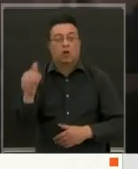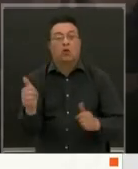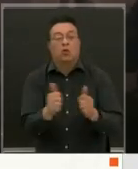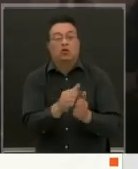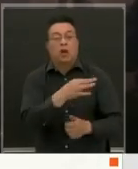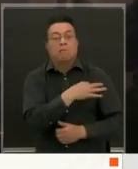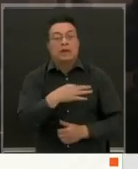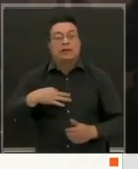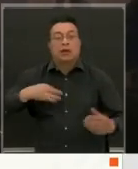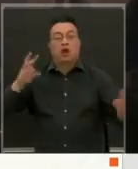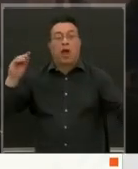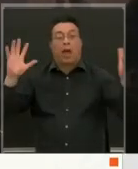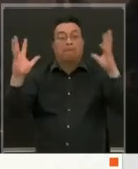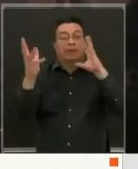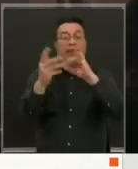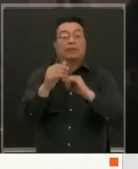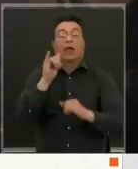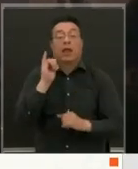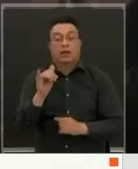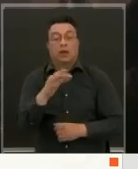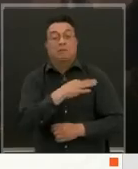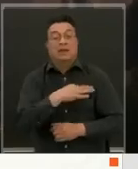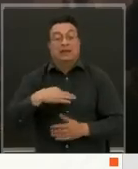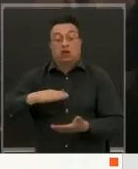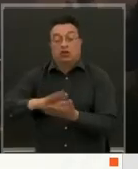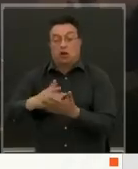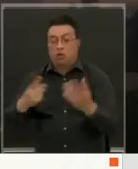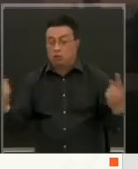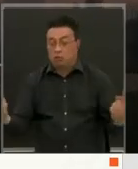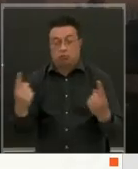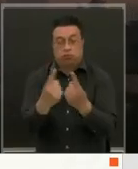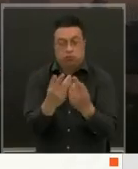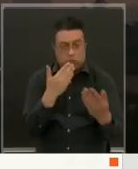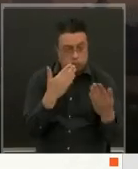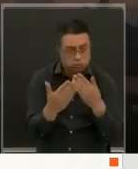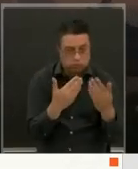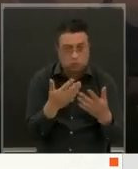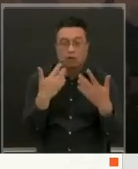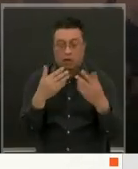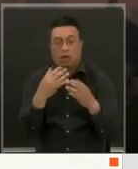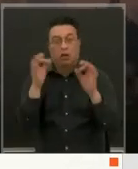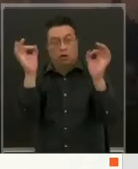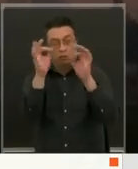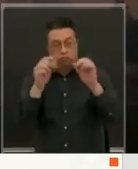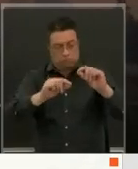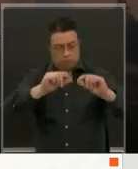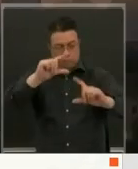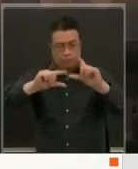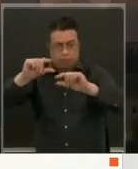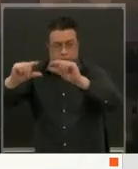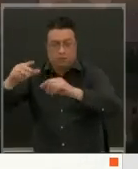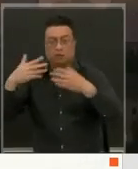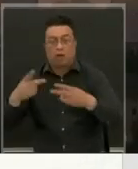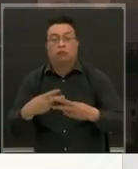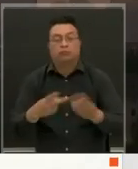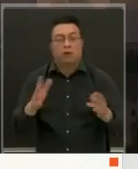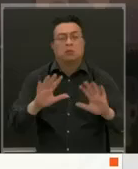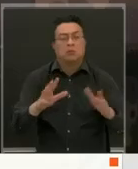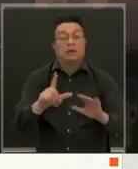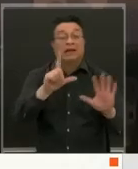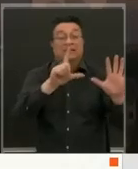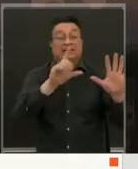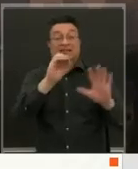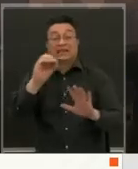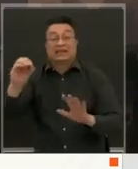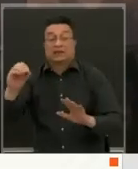Medio Ambiente y también con el Ministerio de Salud, y ahí se ha entregado entonces estas estadísticas que ellos han determinado, que son 700